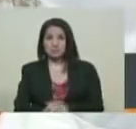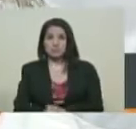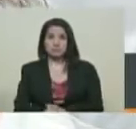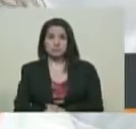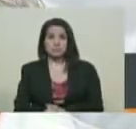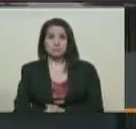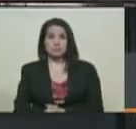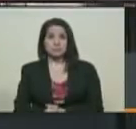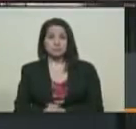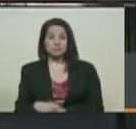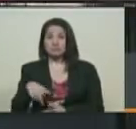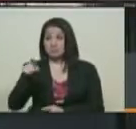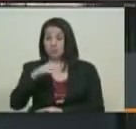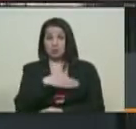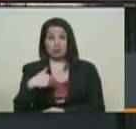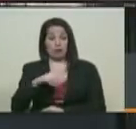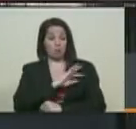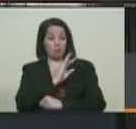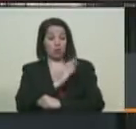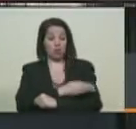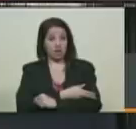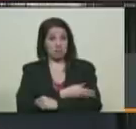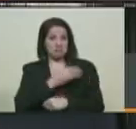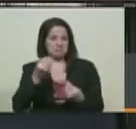Para eso ellos querían el poder.